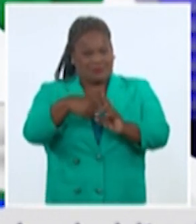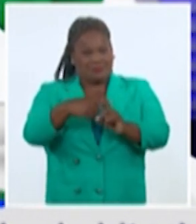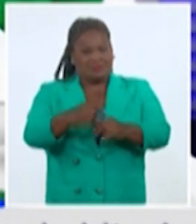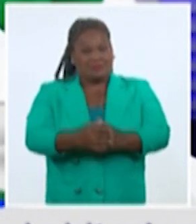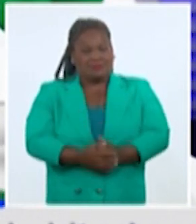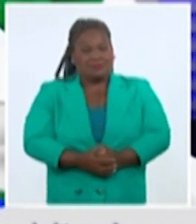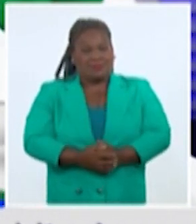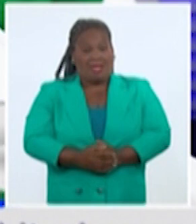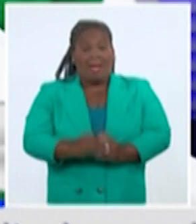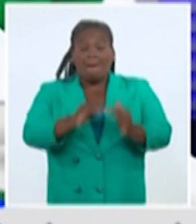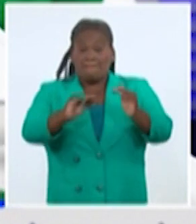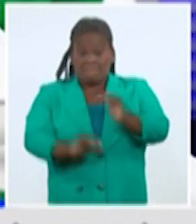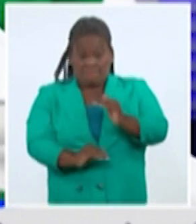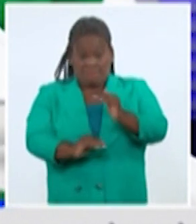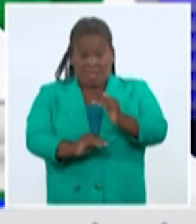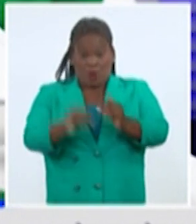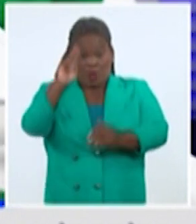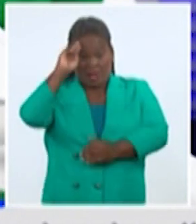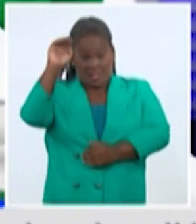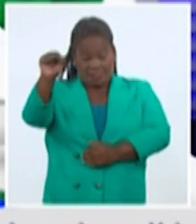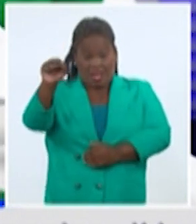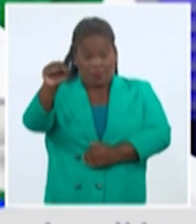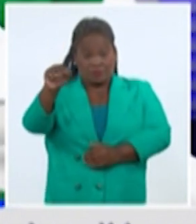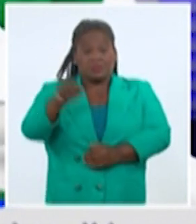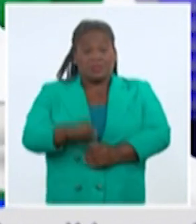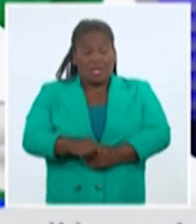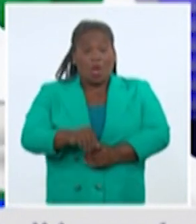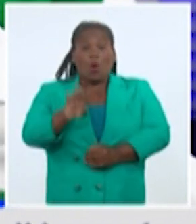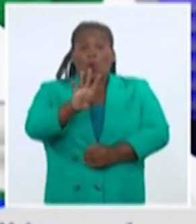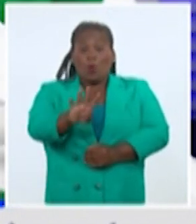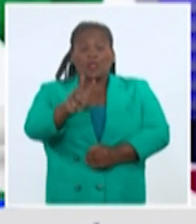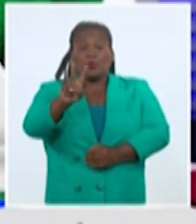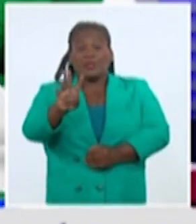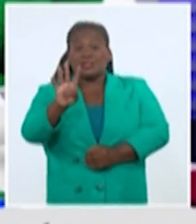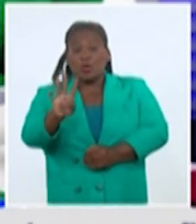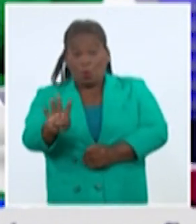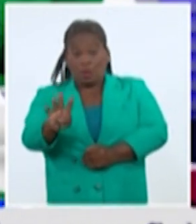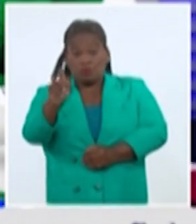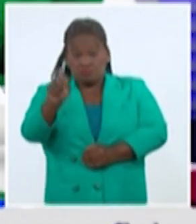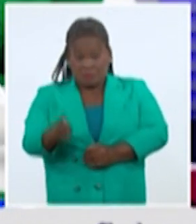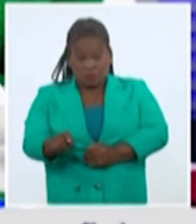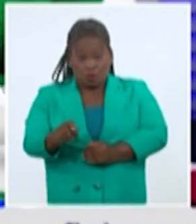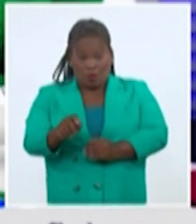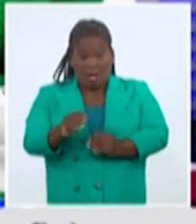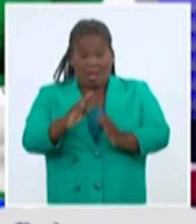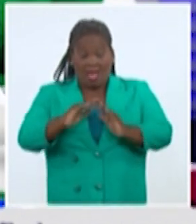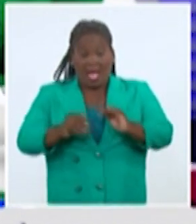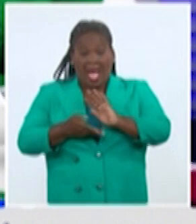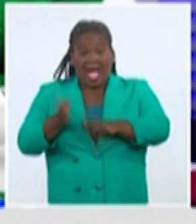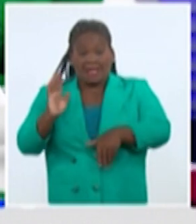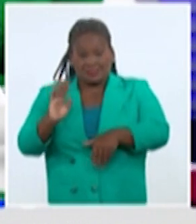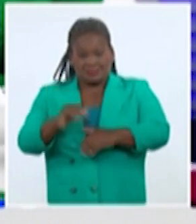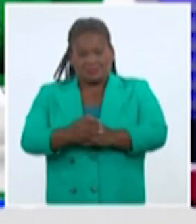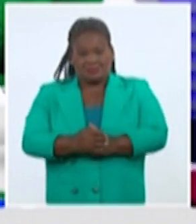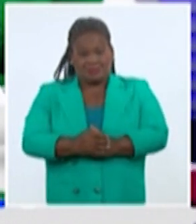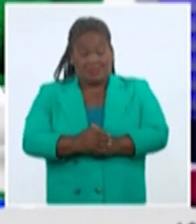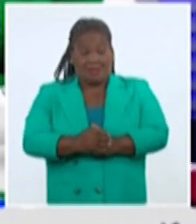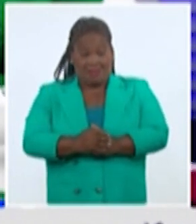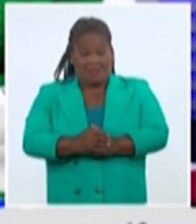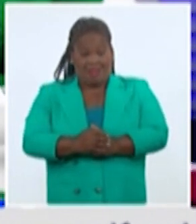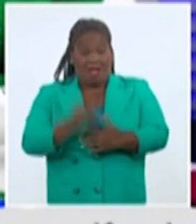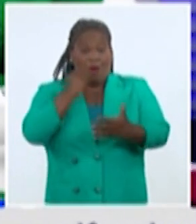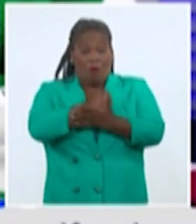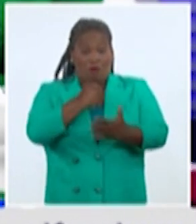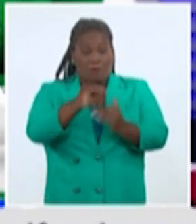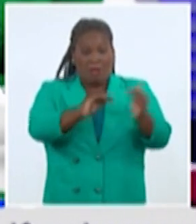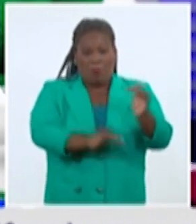dieron 424 altas más que el número de casos que se diagnosticaron en el día de ayer. ¿Por qué